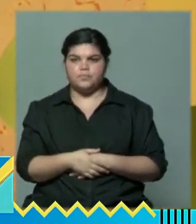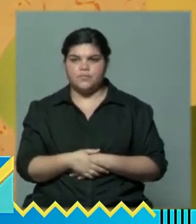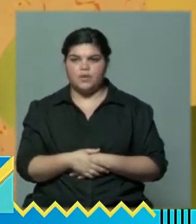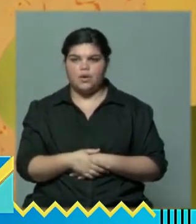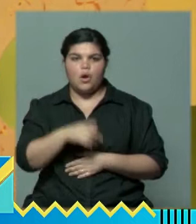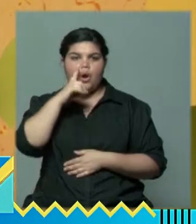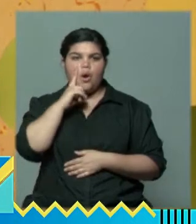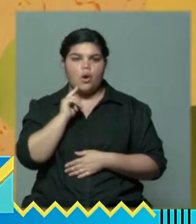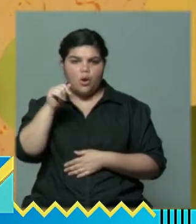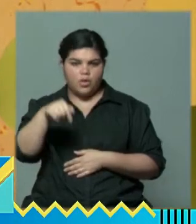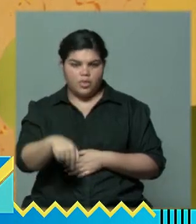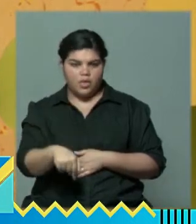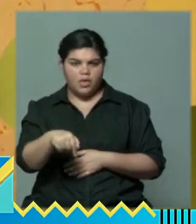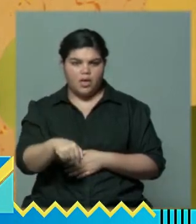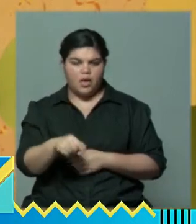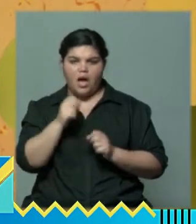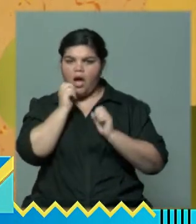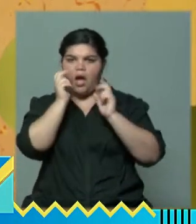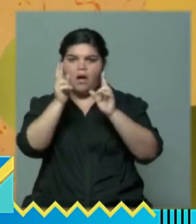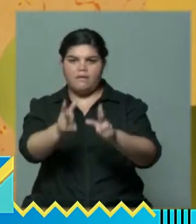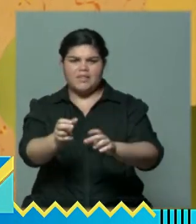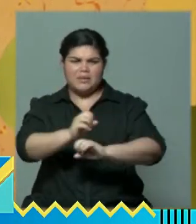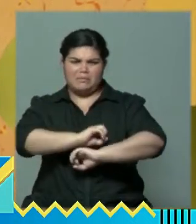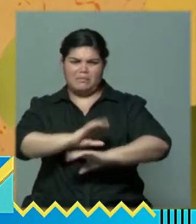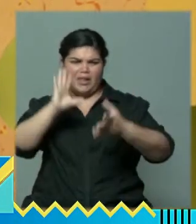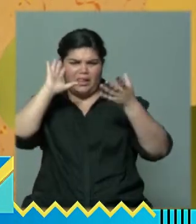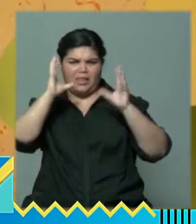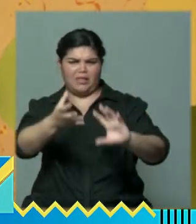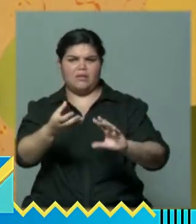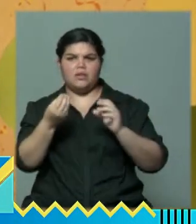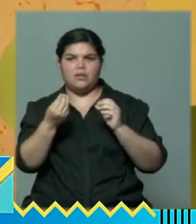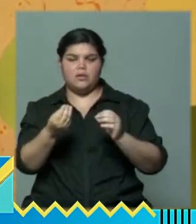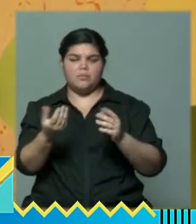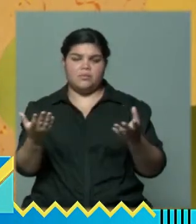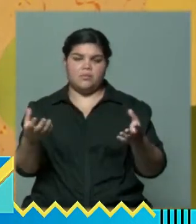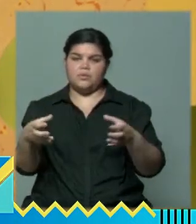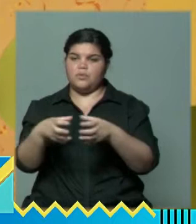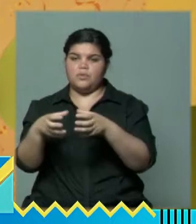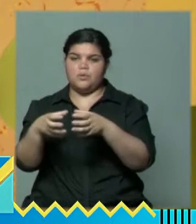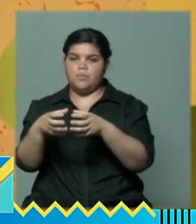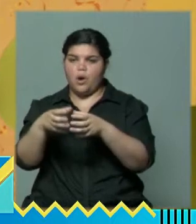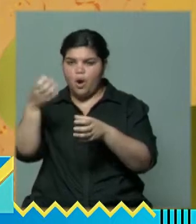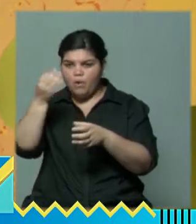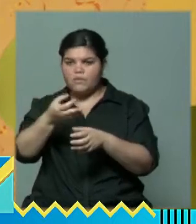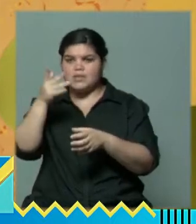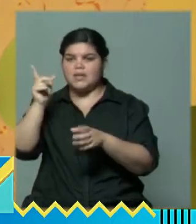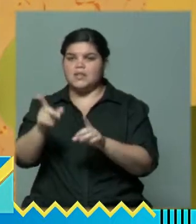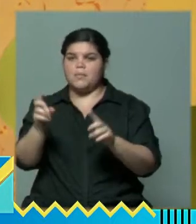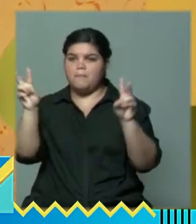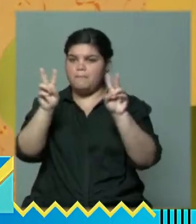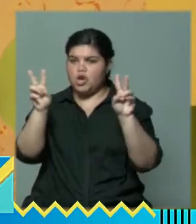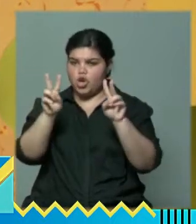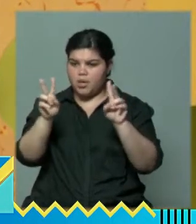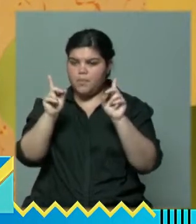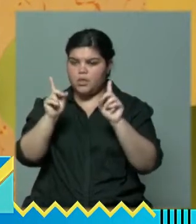un disparate lo que se estaba votando. Lamentablemente se votó con todo el bloque oficialista a favor y gran parte del peronismo, incluso